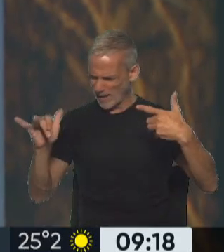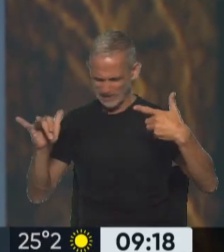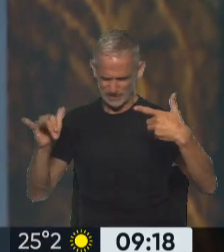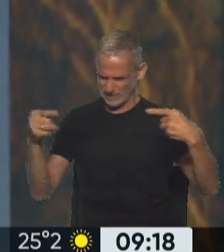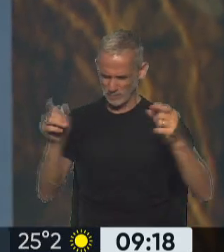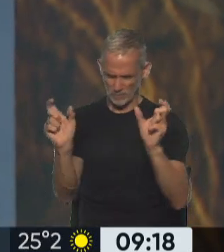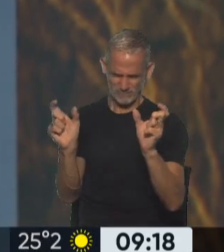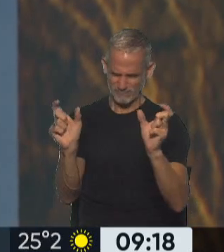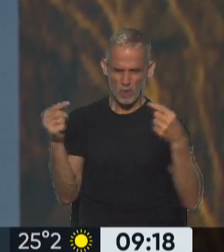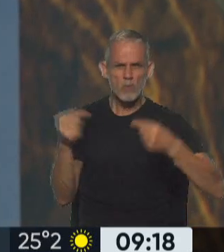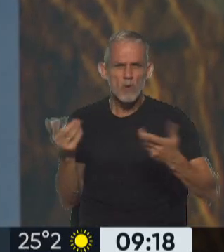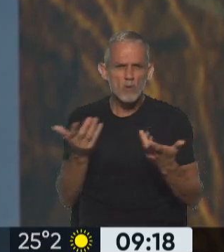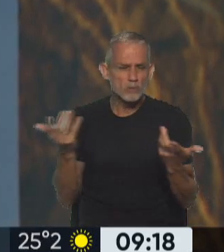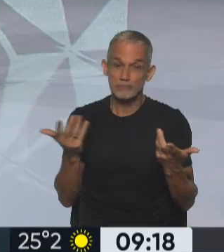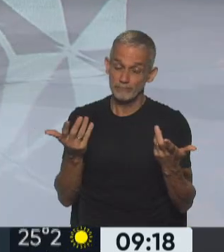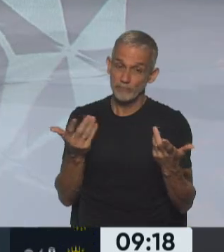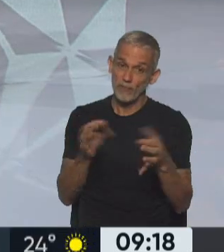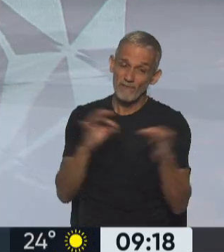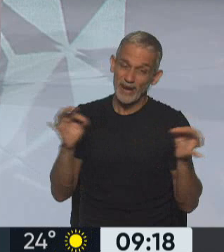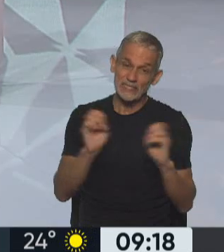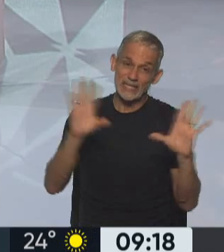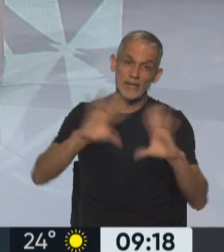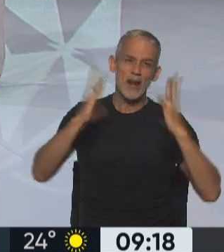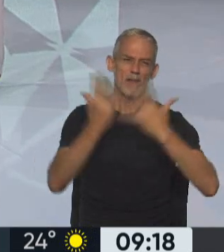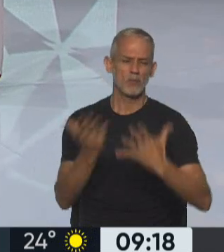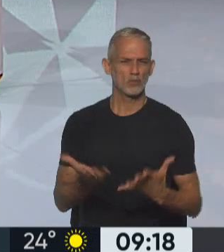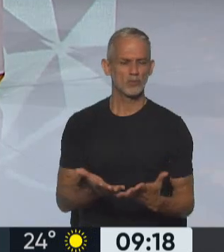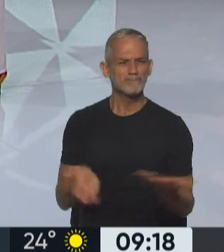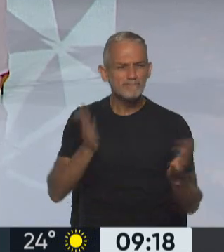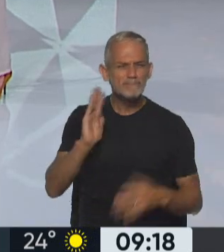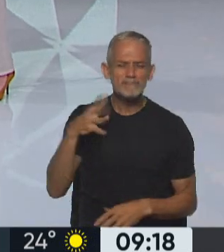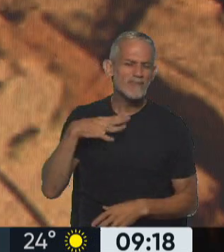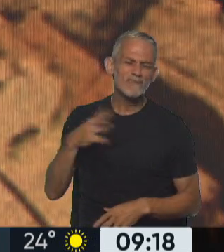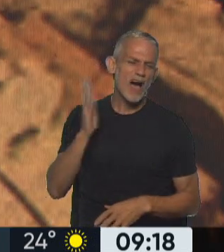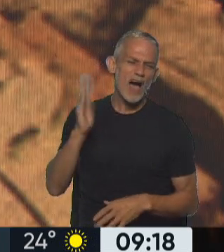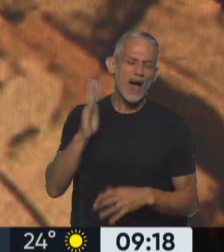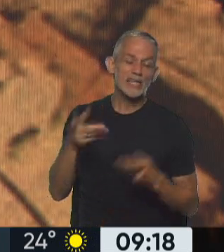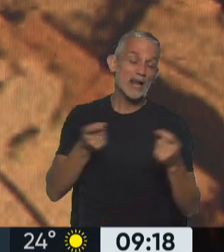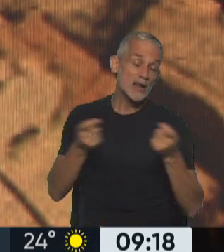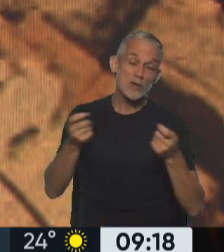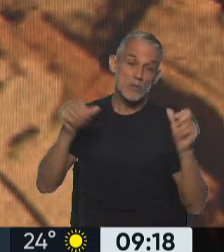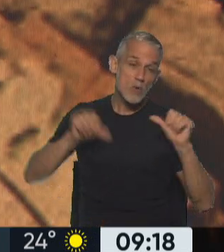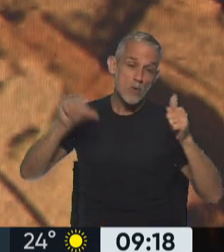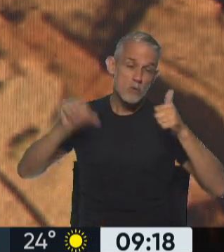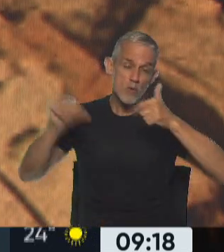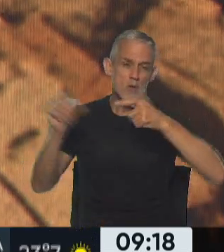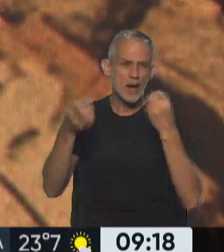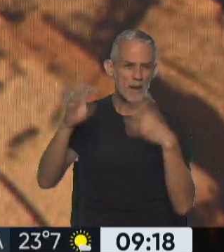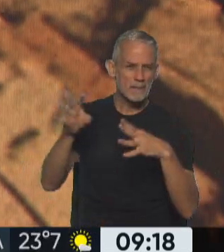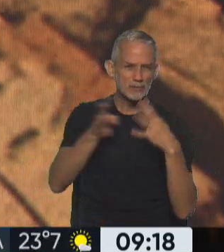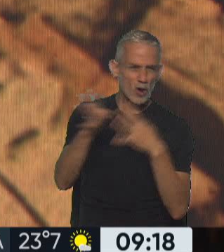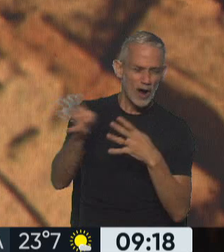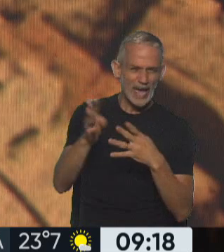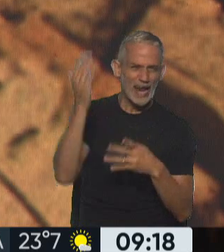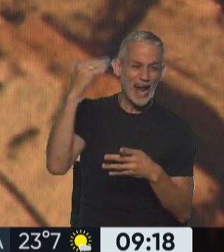frase tan terrible para el mundo, ¿no? Tan sí, terrible para así el mundo. Es. Bueno, y lo alejados que están, por eso cuesta tanto negociar. Al principio de la guerra veíamos